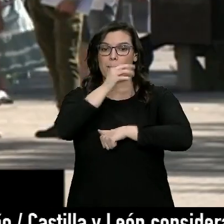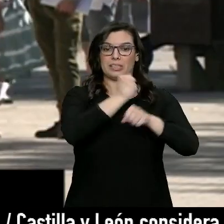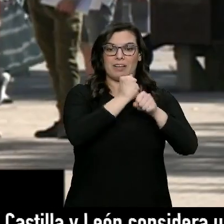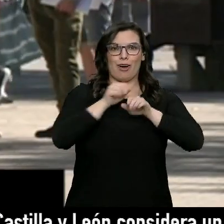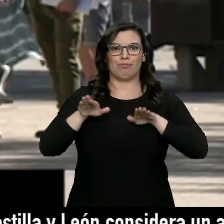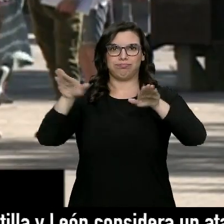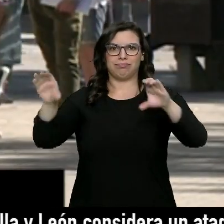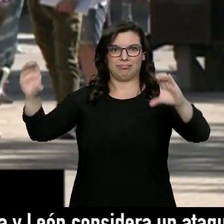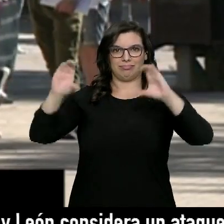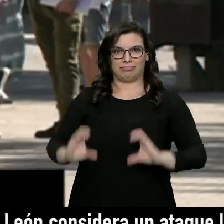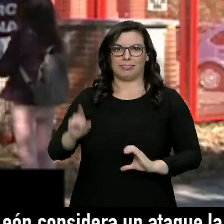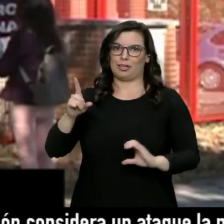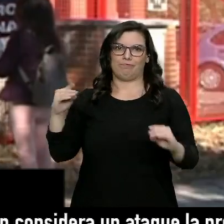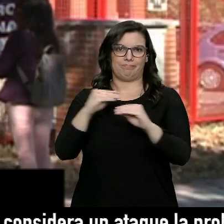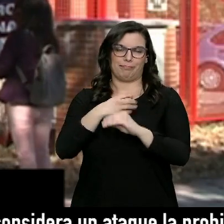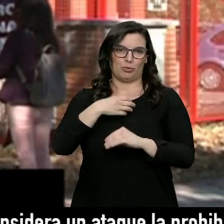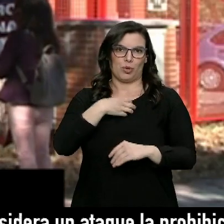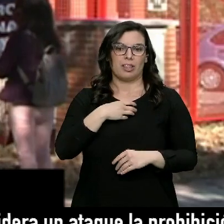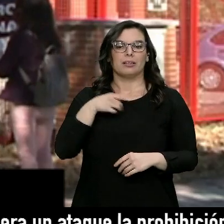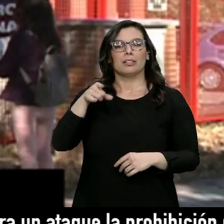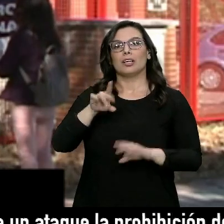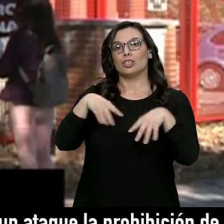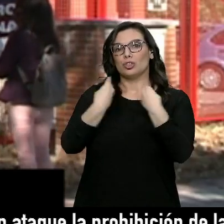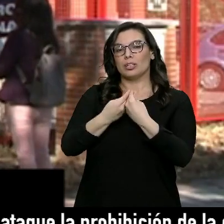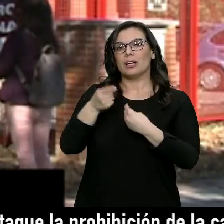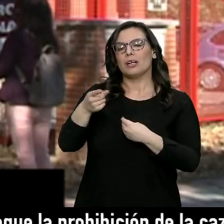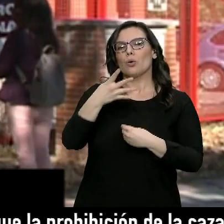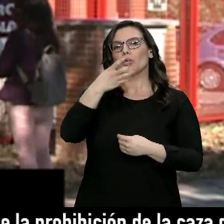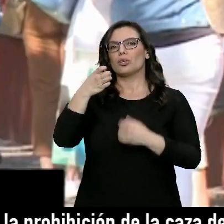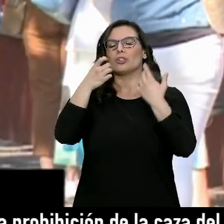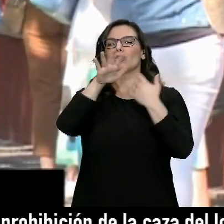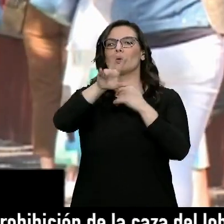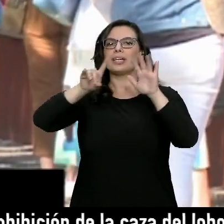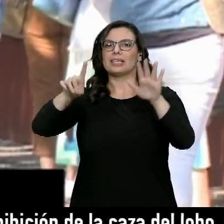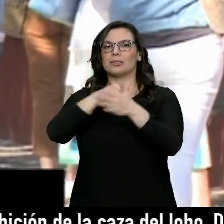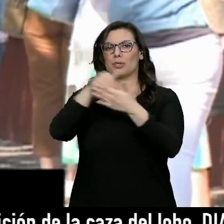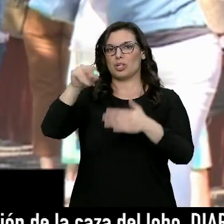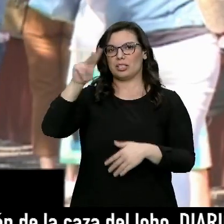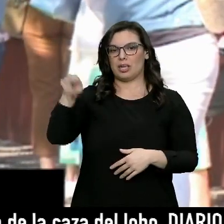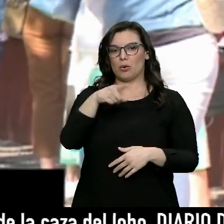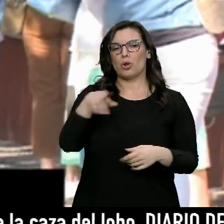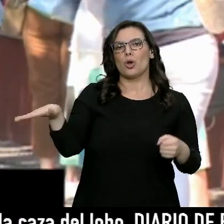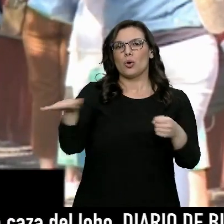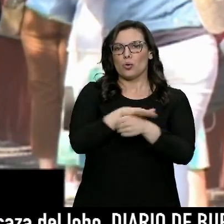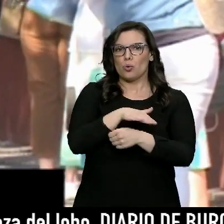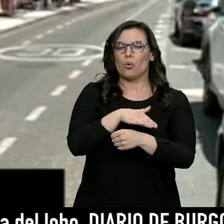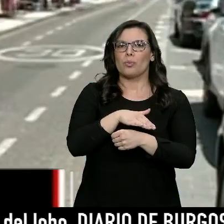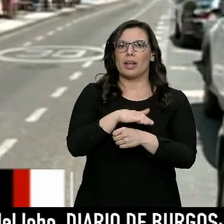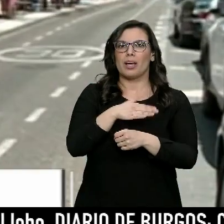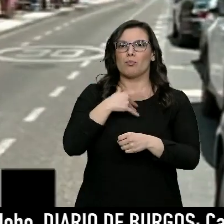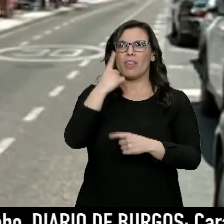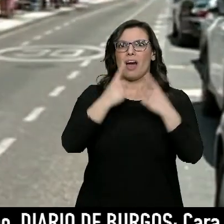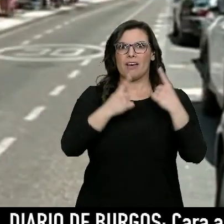trabajo. En total, estas prestaciones han ascendido a 456 millones de euros y han dado cobertura en algún momento